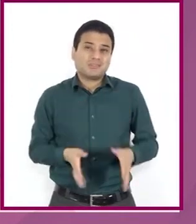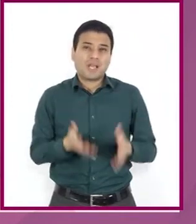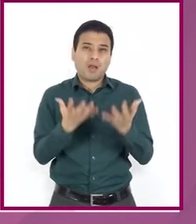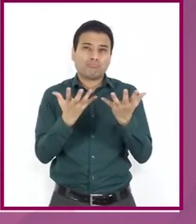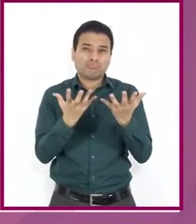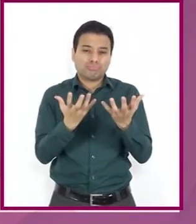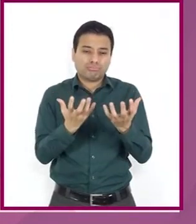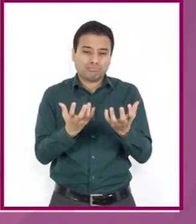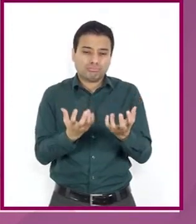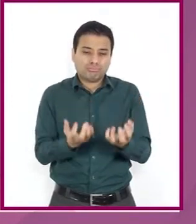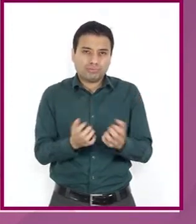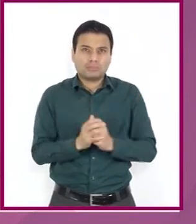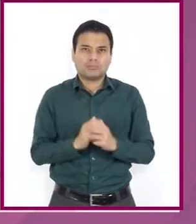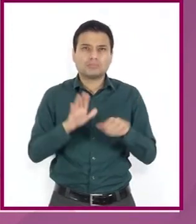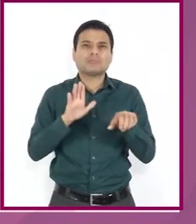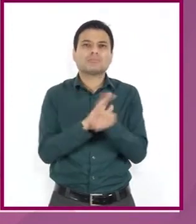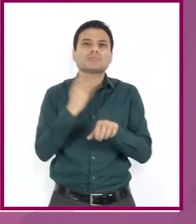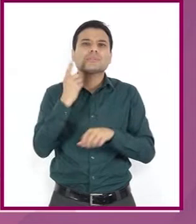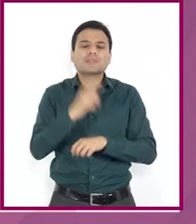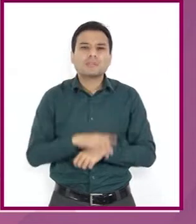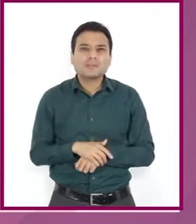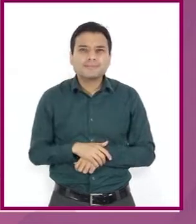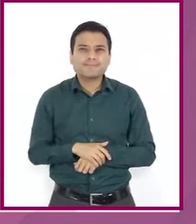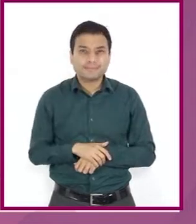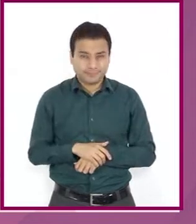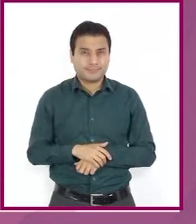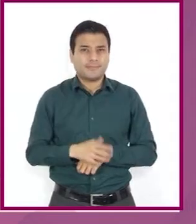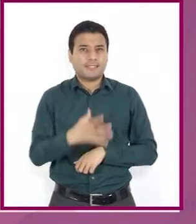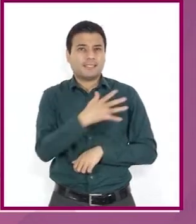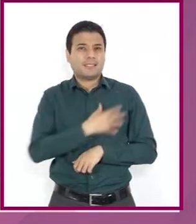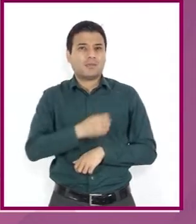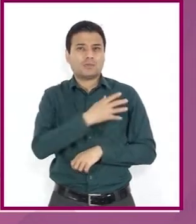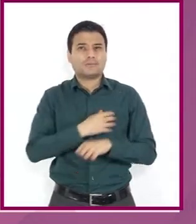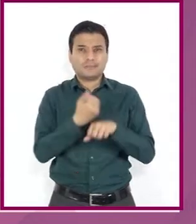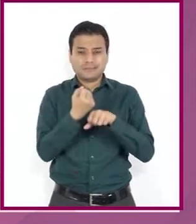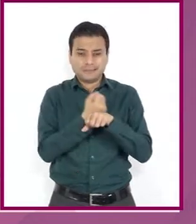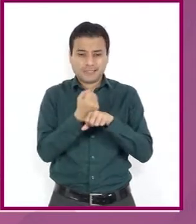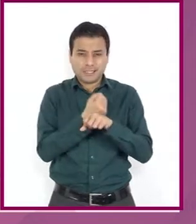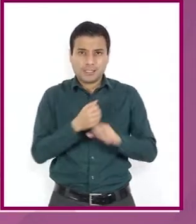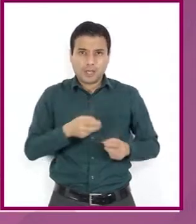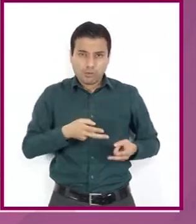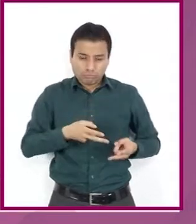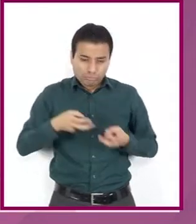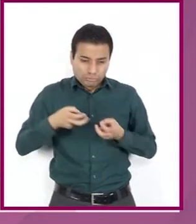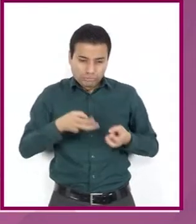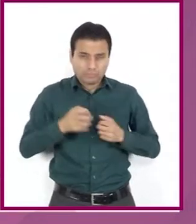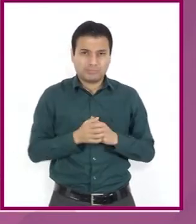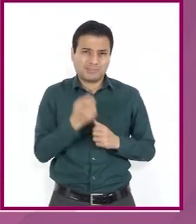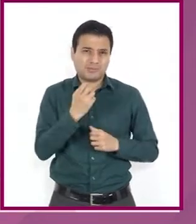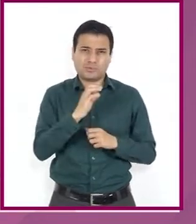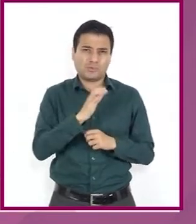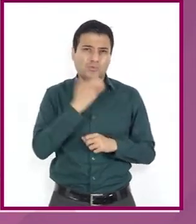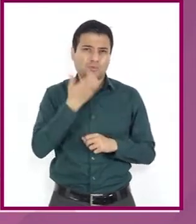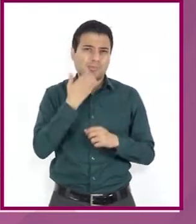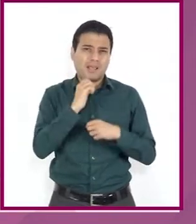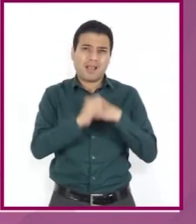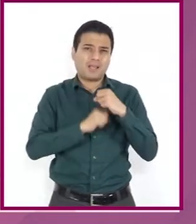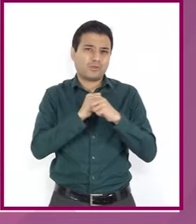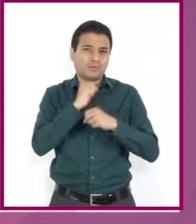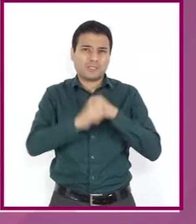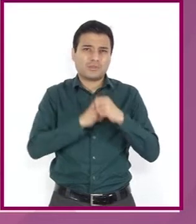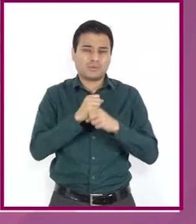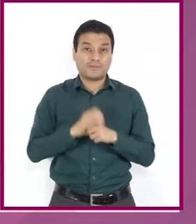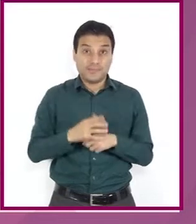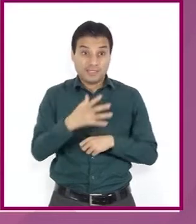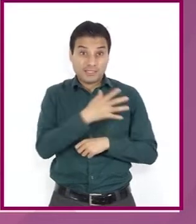alimentaban el roble con la sangre del chico. Esto había sucedido por muchos años. Junto al de Alejandro